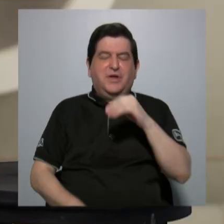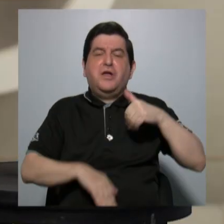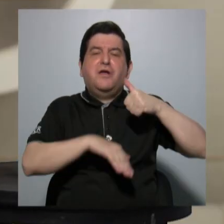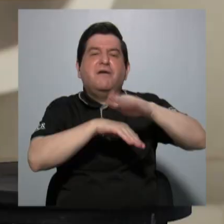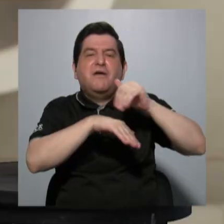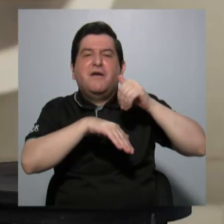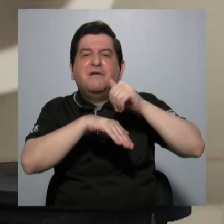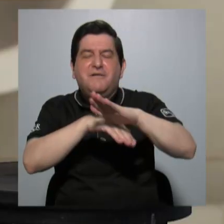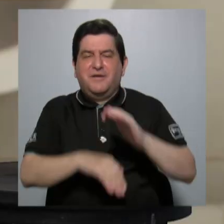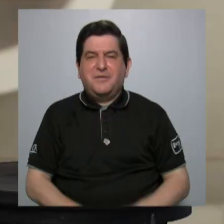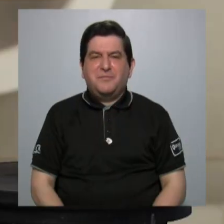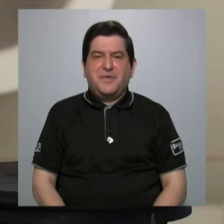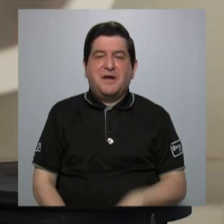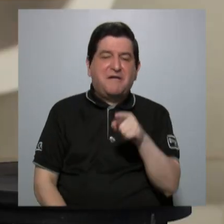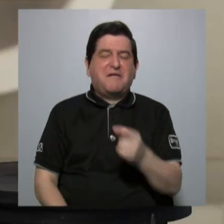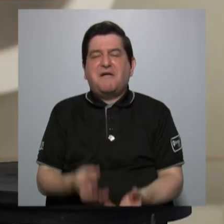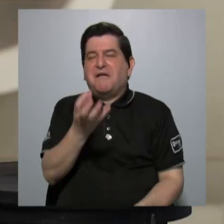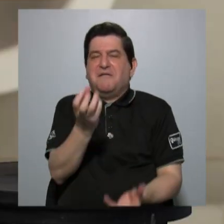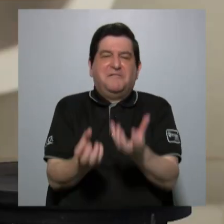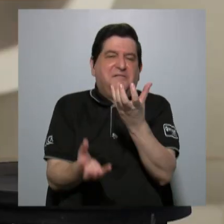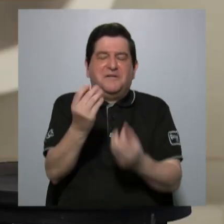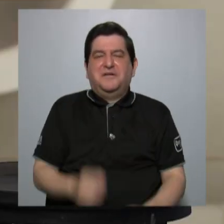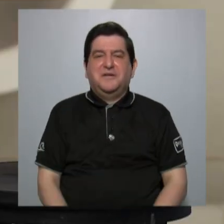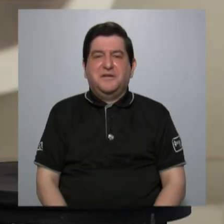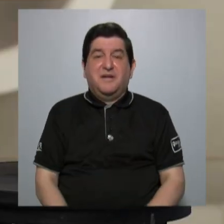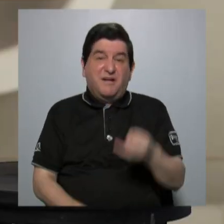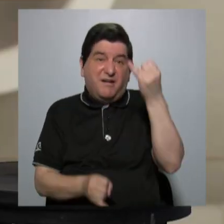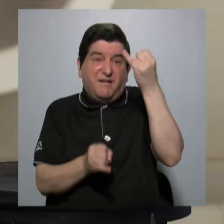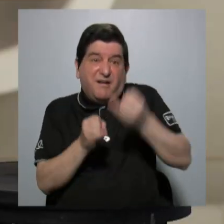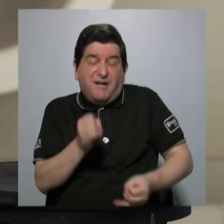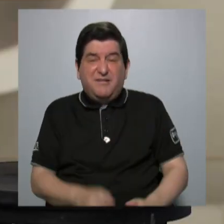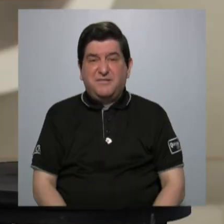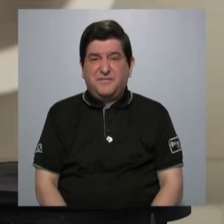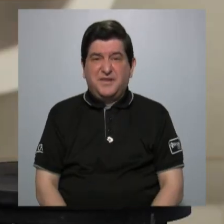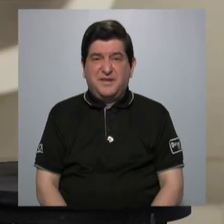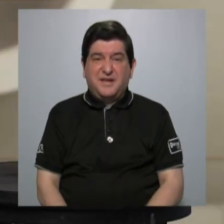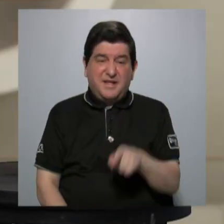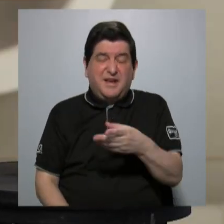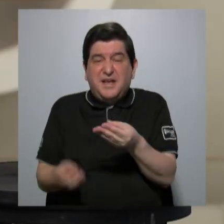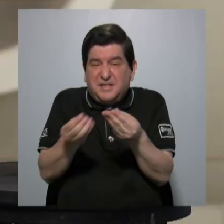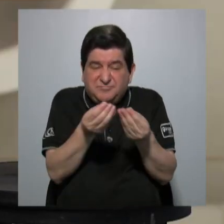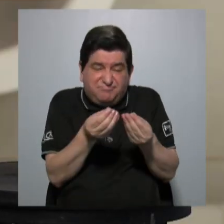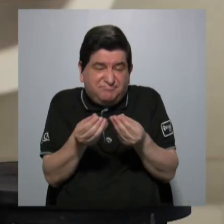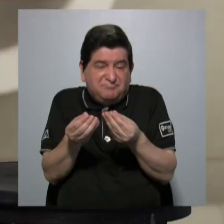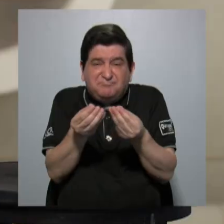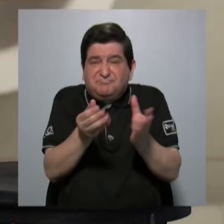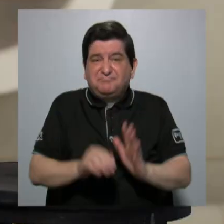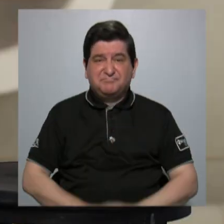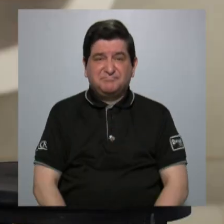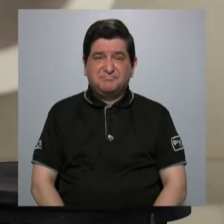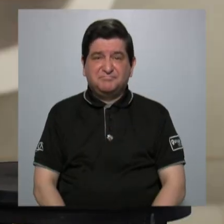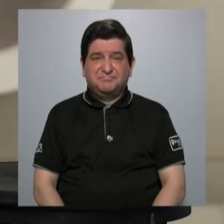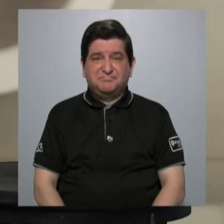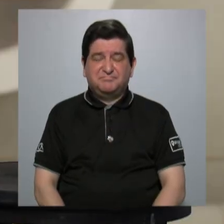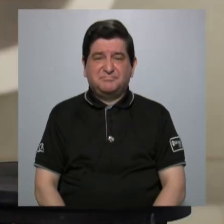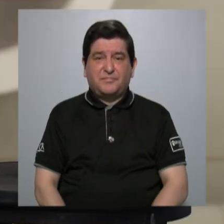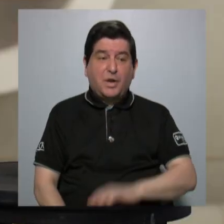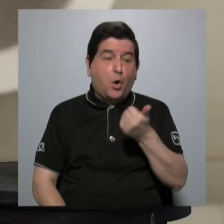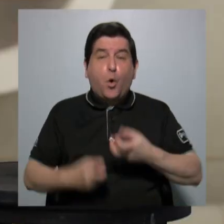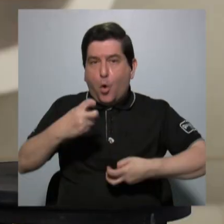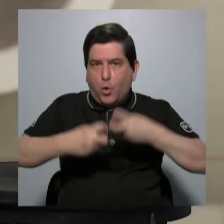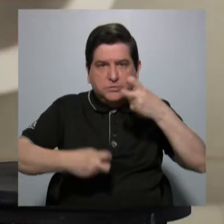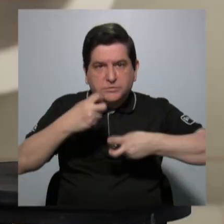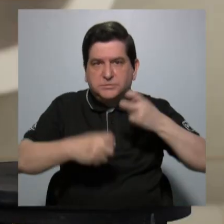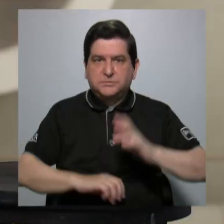y enviándolo a una caldera para obtener de lo que tenemos es una ceniza ahí, básicamente. Otro de